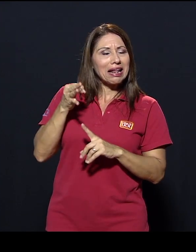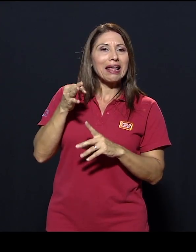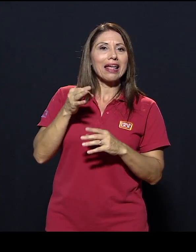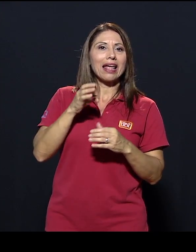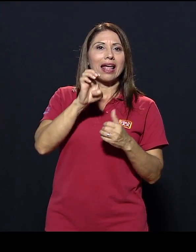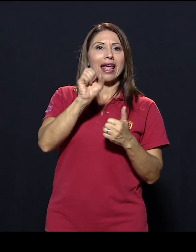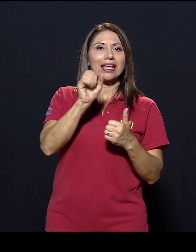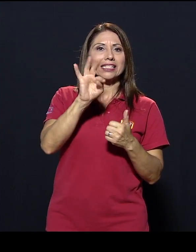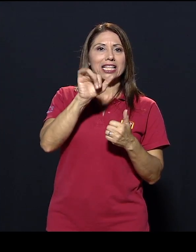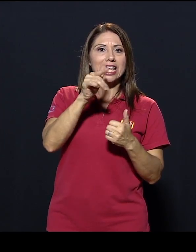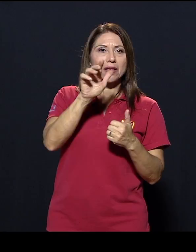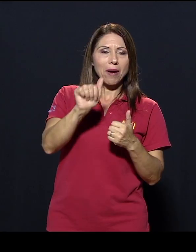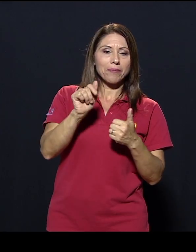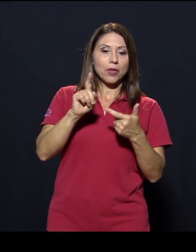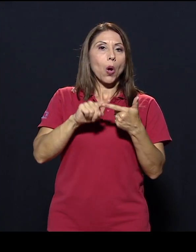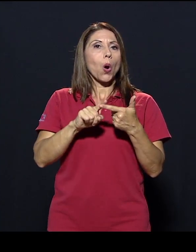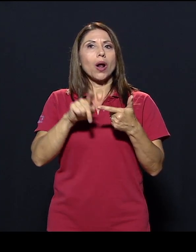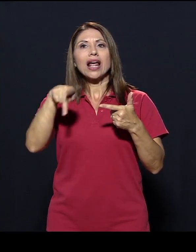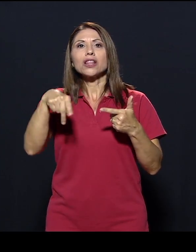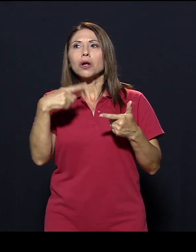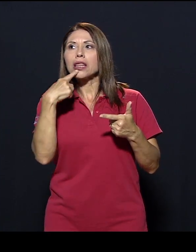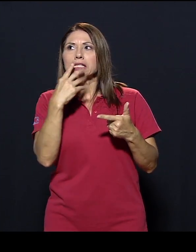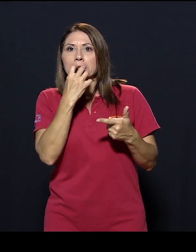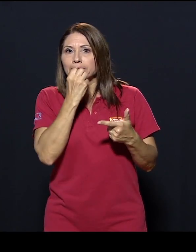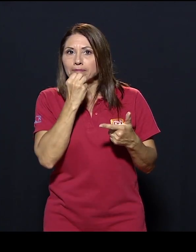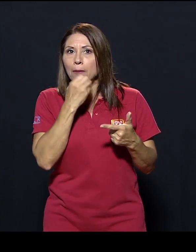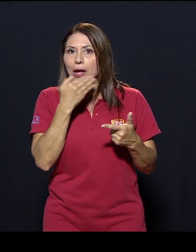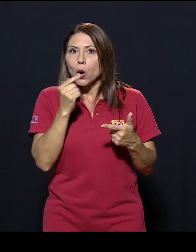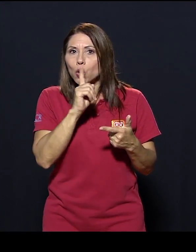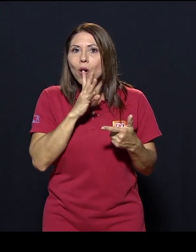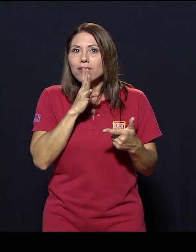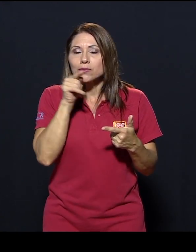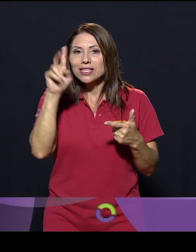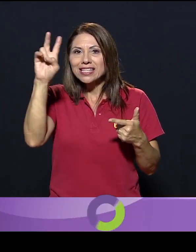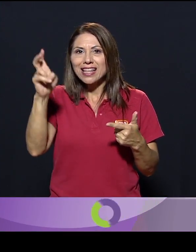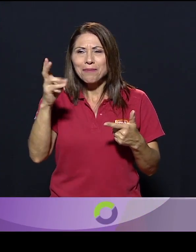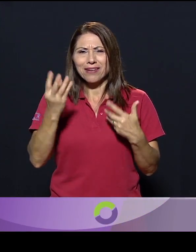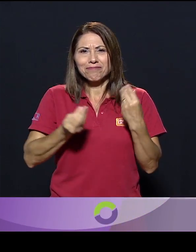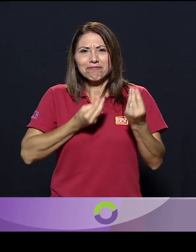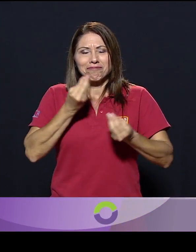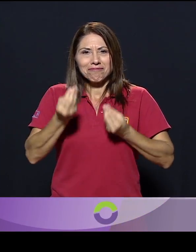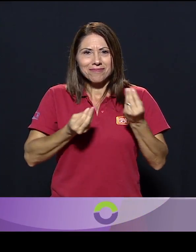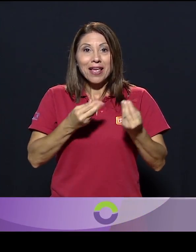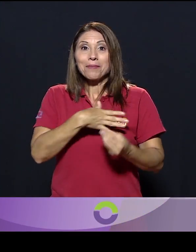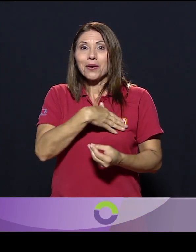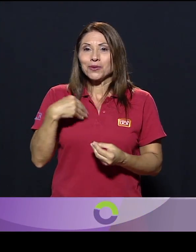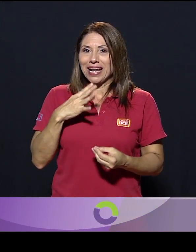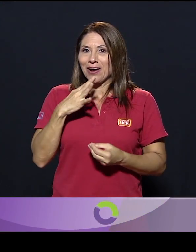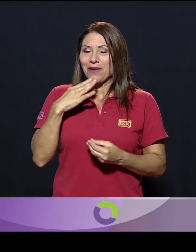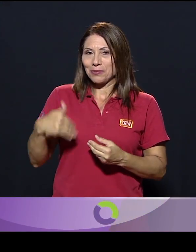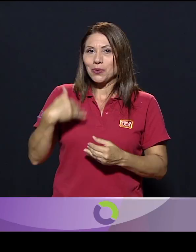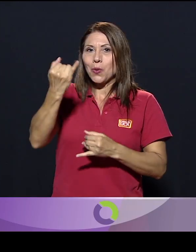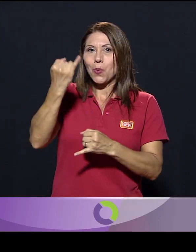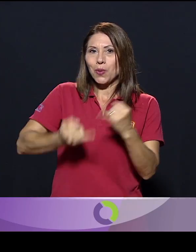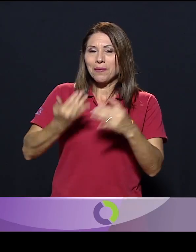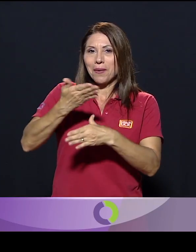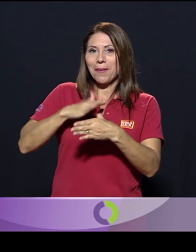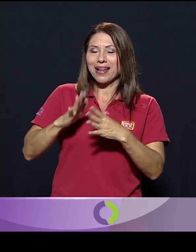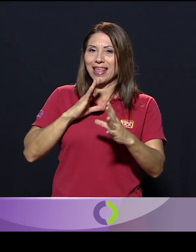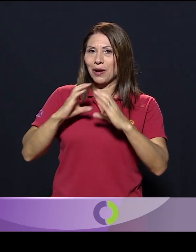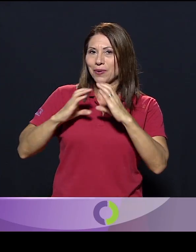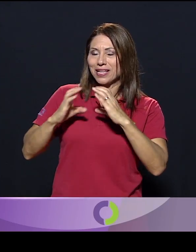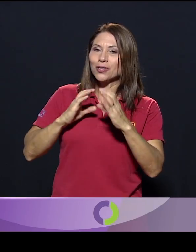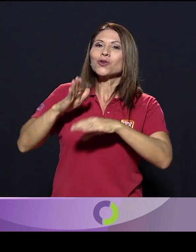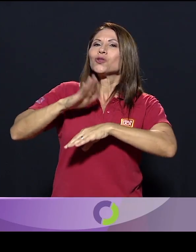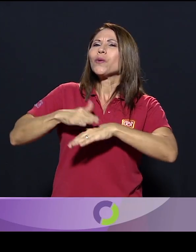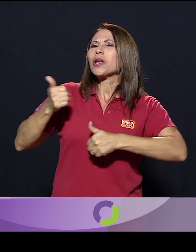también, porque por un lado es el estigma y por otro lado no se habla de este tema, porque mejor no lo conversamos, y eso me gustaría que lo tocamos en la última parte de